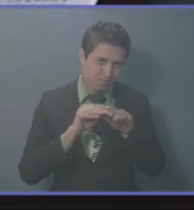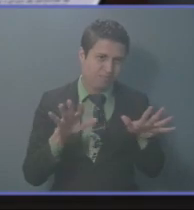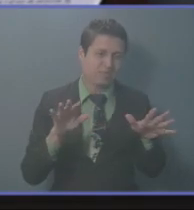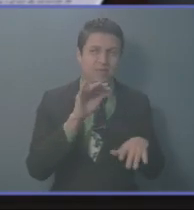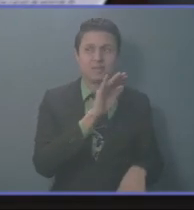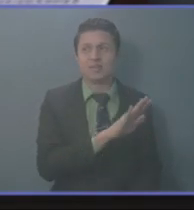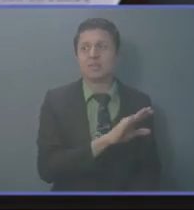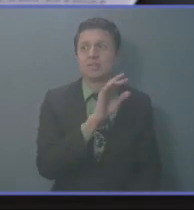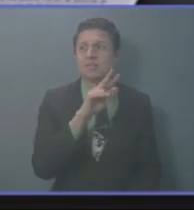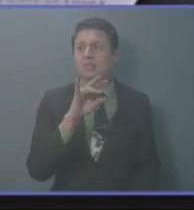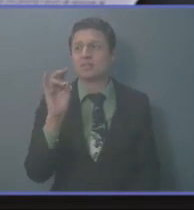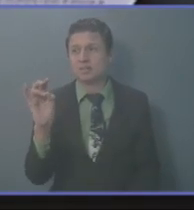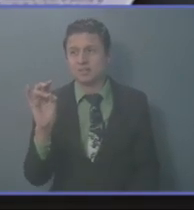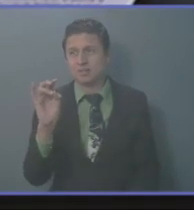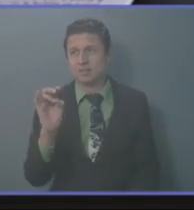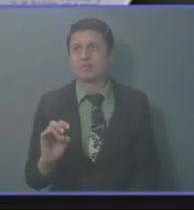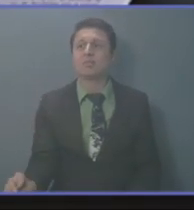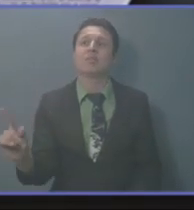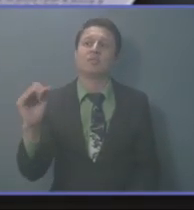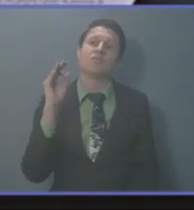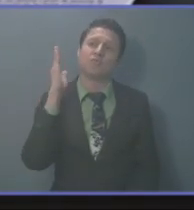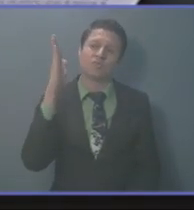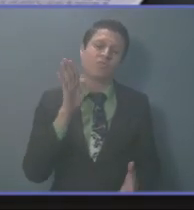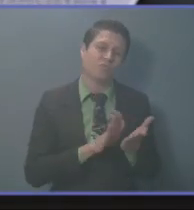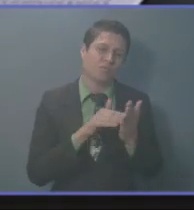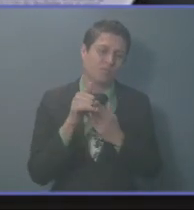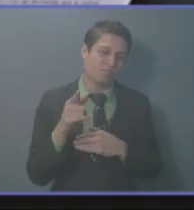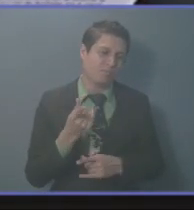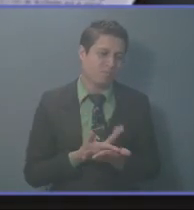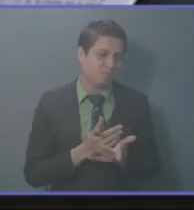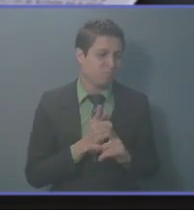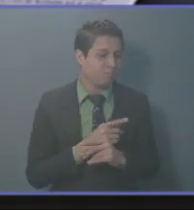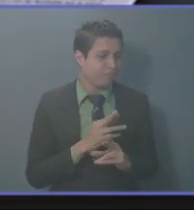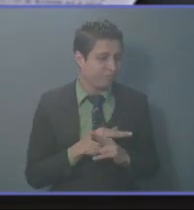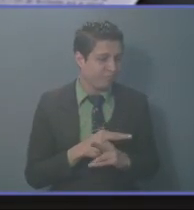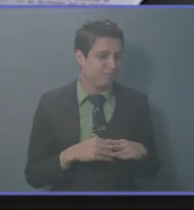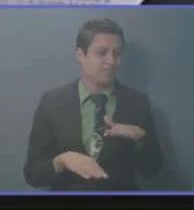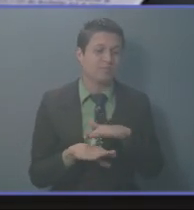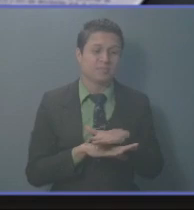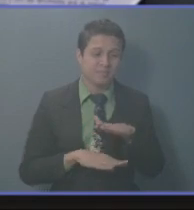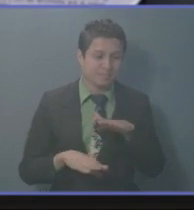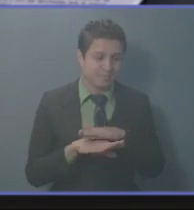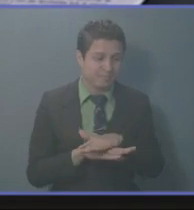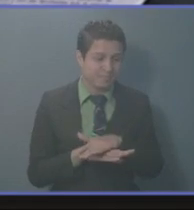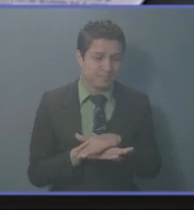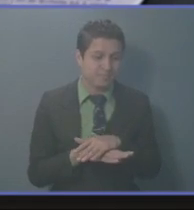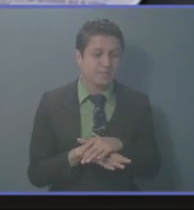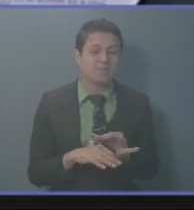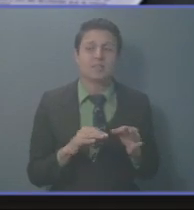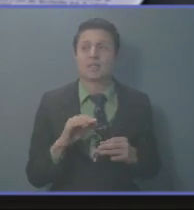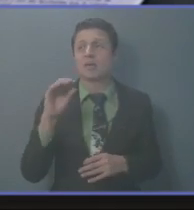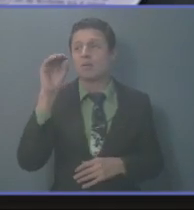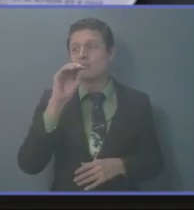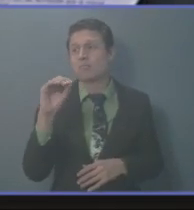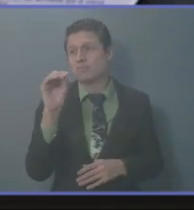número 537 y sus posteriores reformas basadas en una